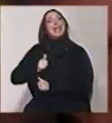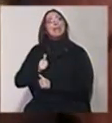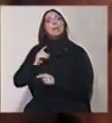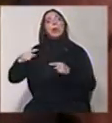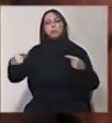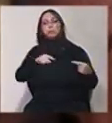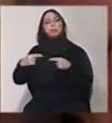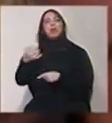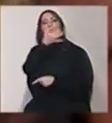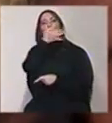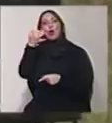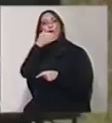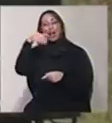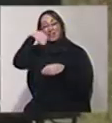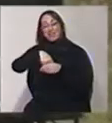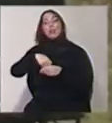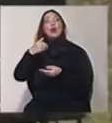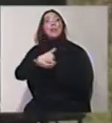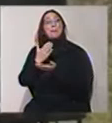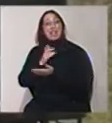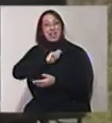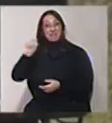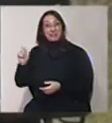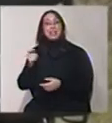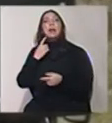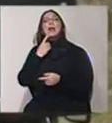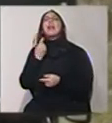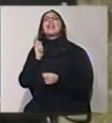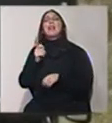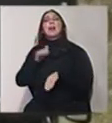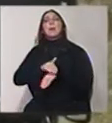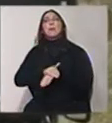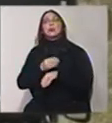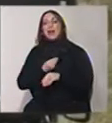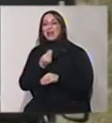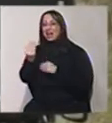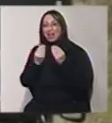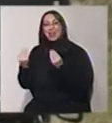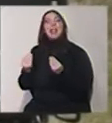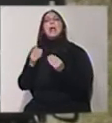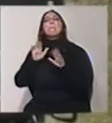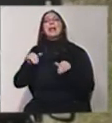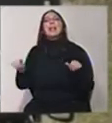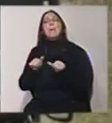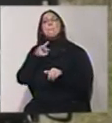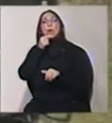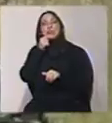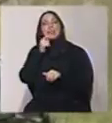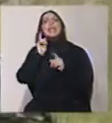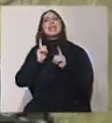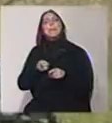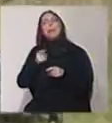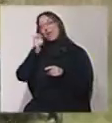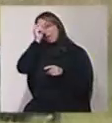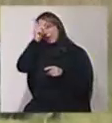que se registraron en el departamento. El debate es sobre las potestades del ejército para realizar tareas policiales y también sobre su capacidad